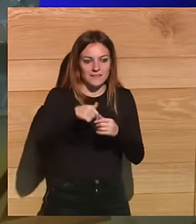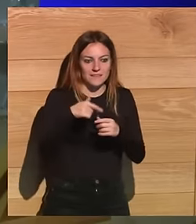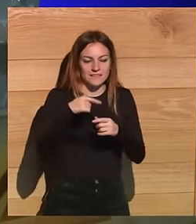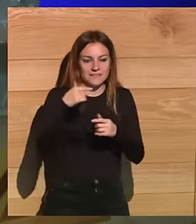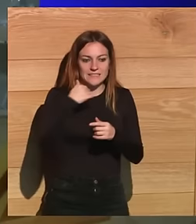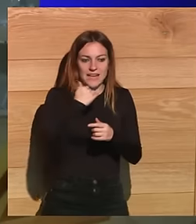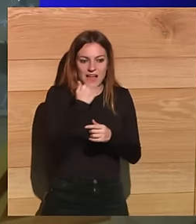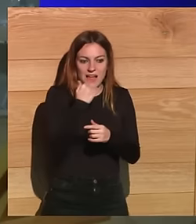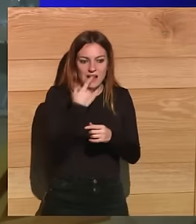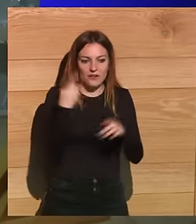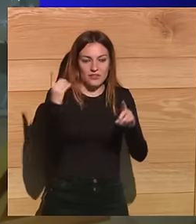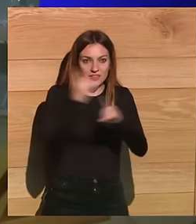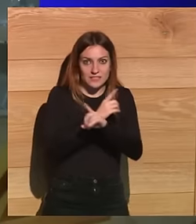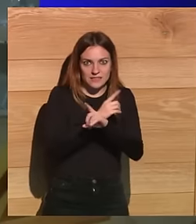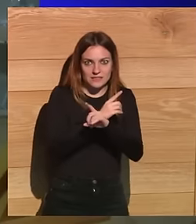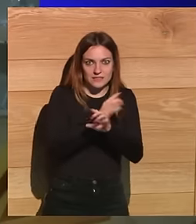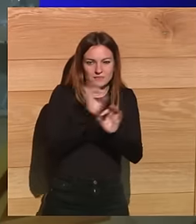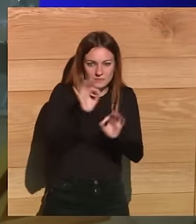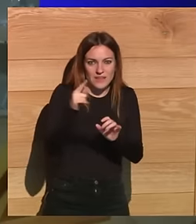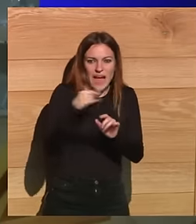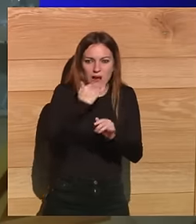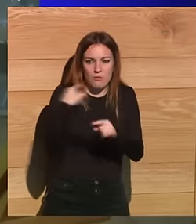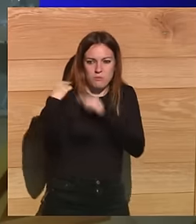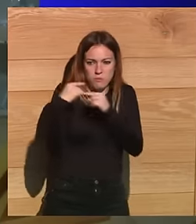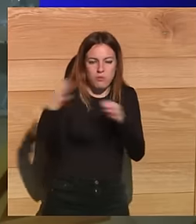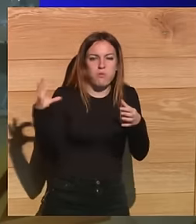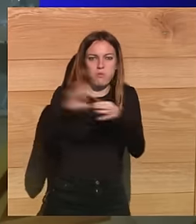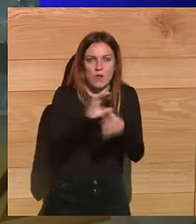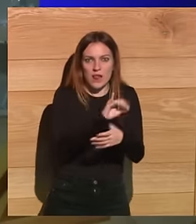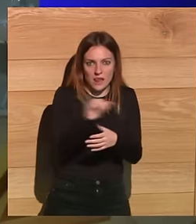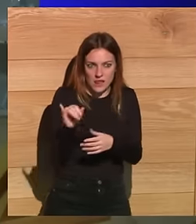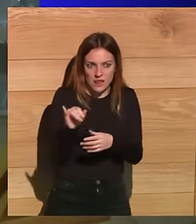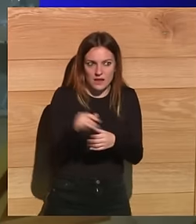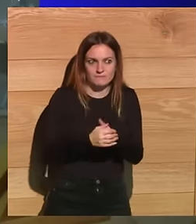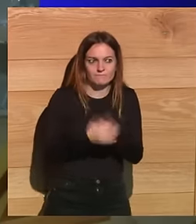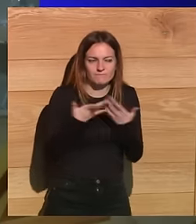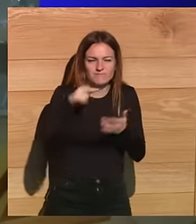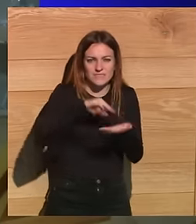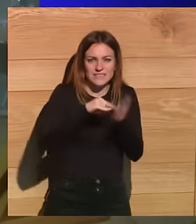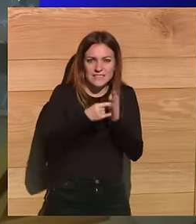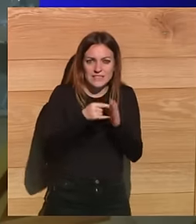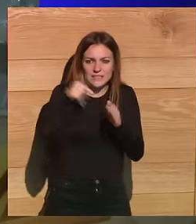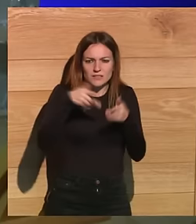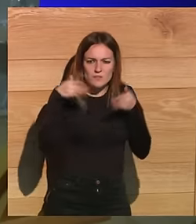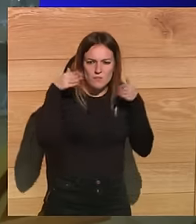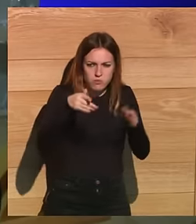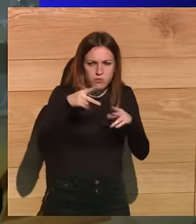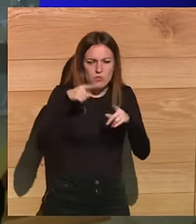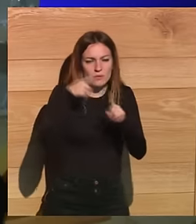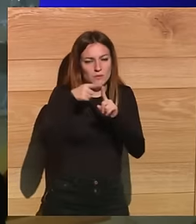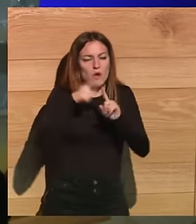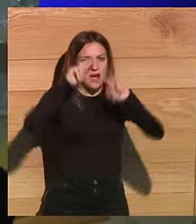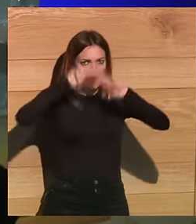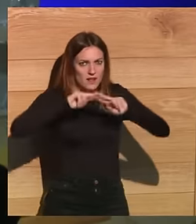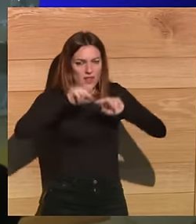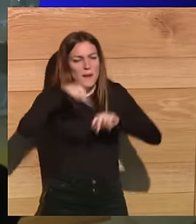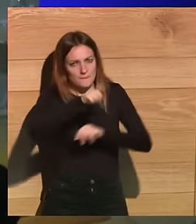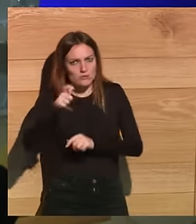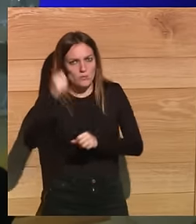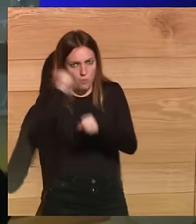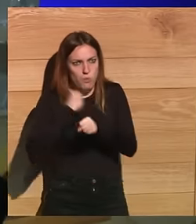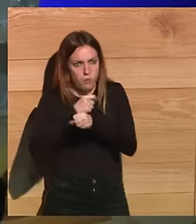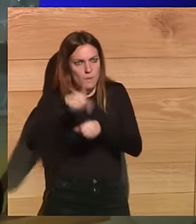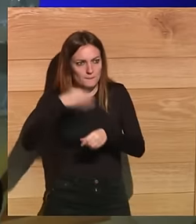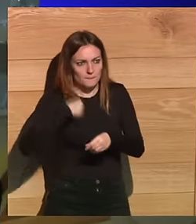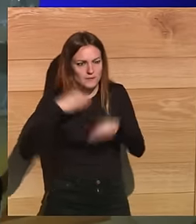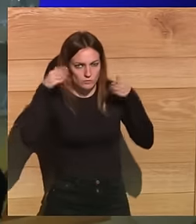componente genético. Y bueno, utilizamos estas técnicas para analizar el circuito. Hay muchas personas dedicadas a eso.